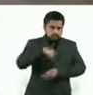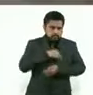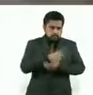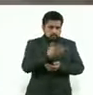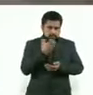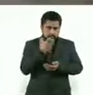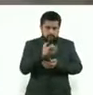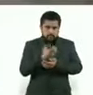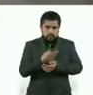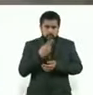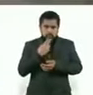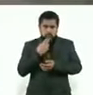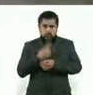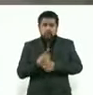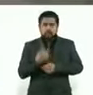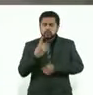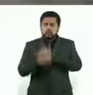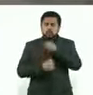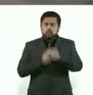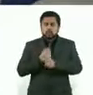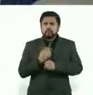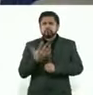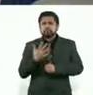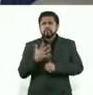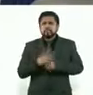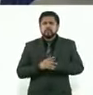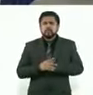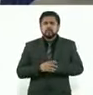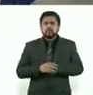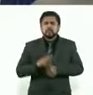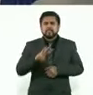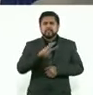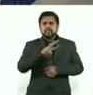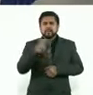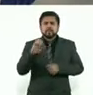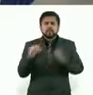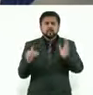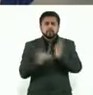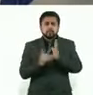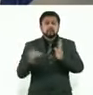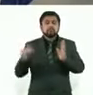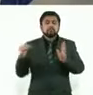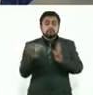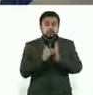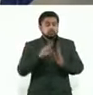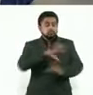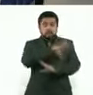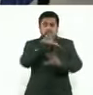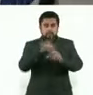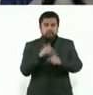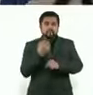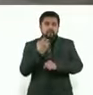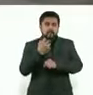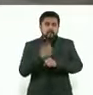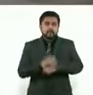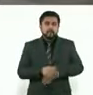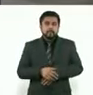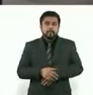lo largo de todo el año trae un presupuesto del orden de un poco más de 300 millones. Gracias.